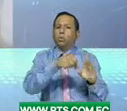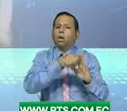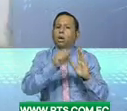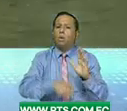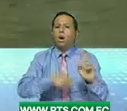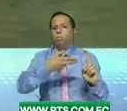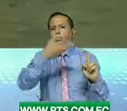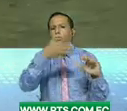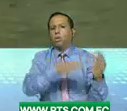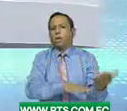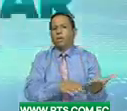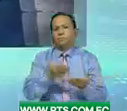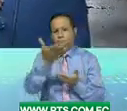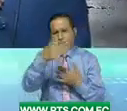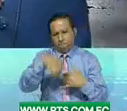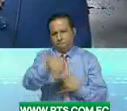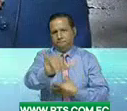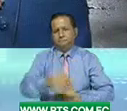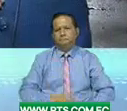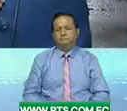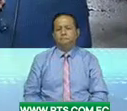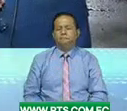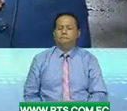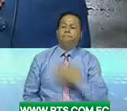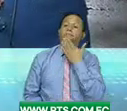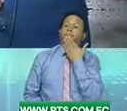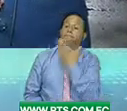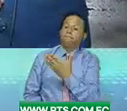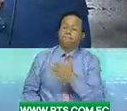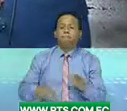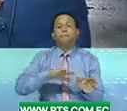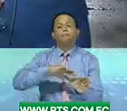Walter Vallejo. Adelante, Ánale. Gracias, Charlie. Seguimos con más noticias de Crónica Roja.